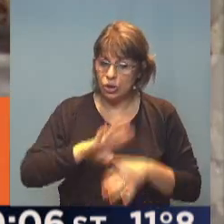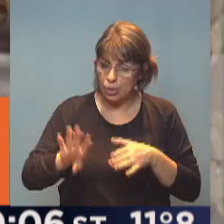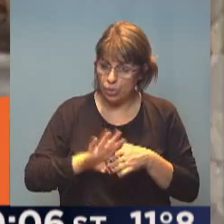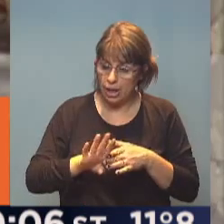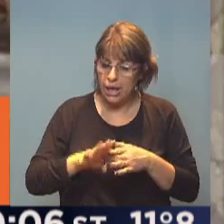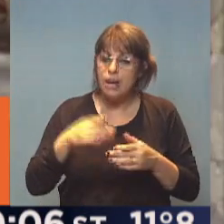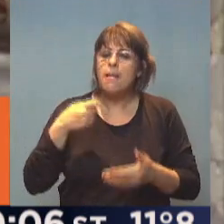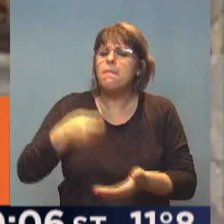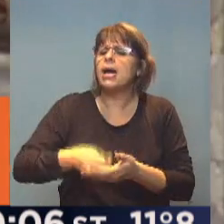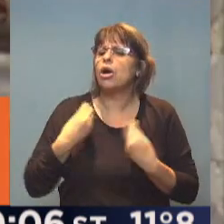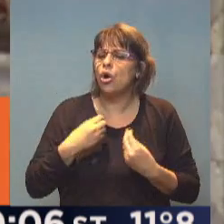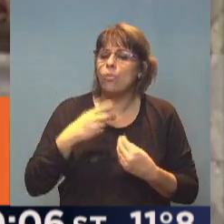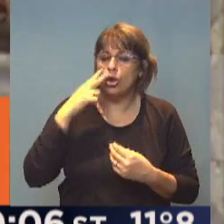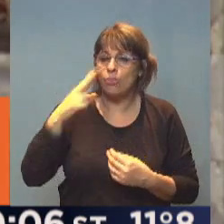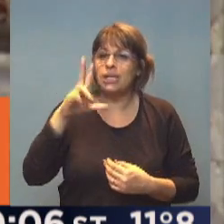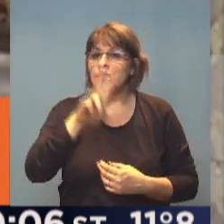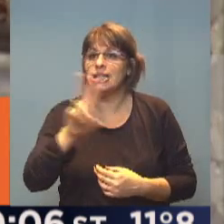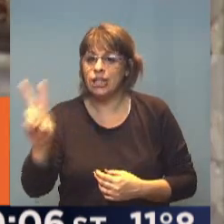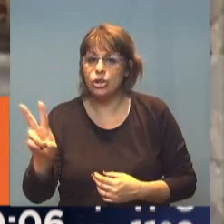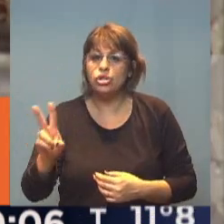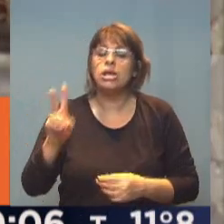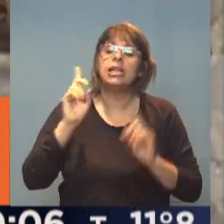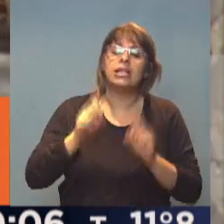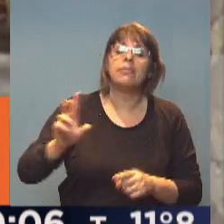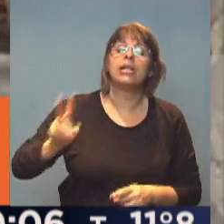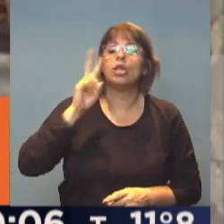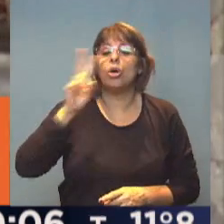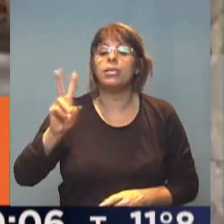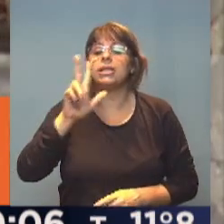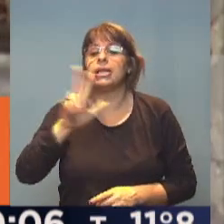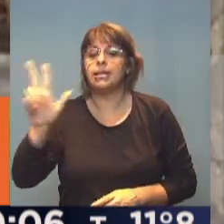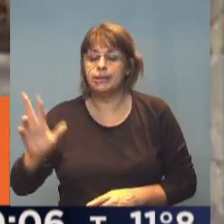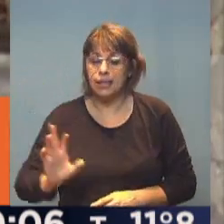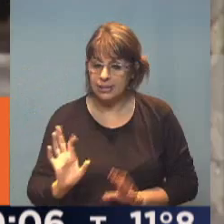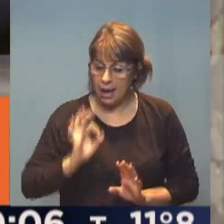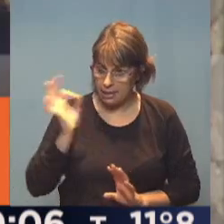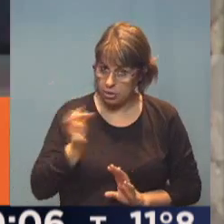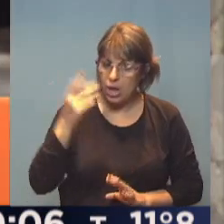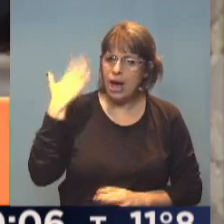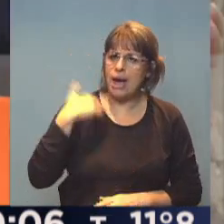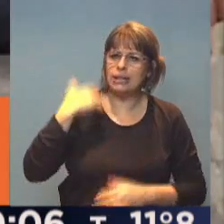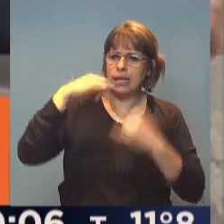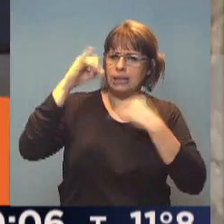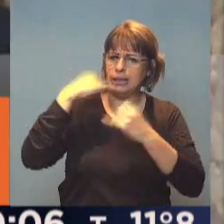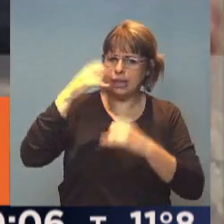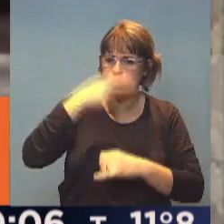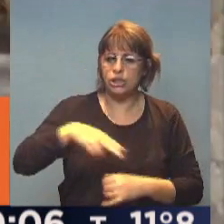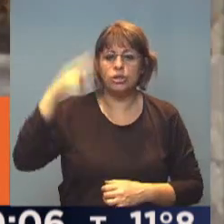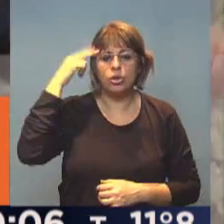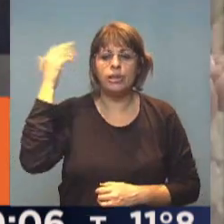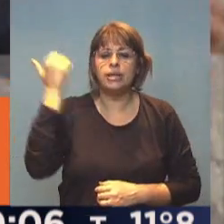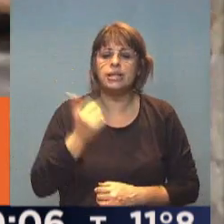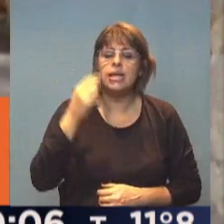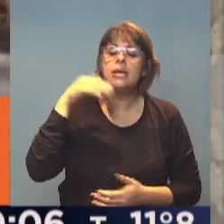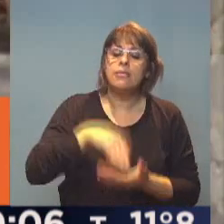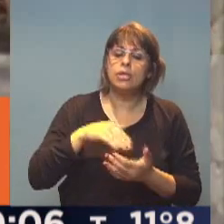a pagar en 2032 y 2033, o sea, que tomando en cuenta los intereses de la deuda original, que era de 296 millones de